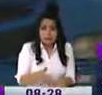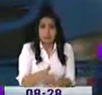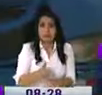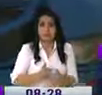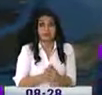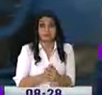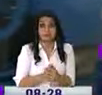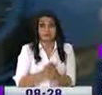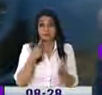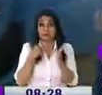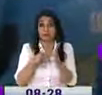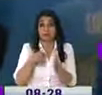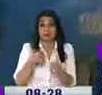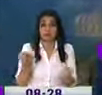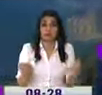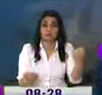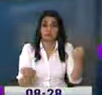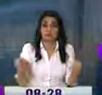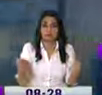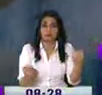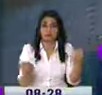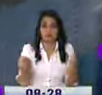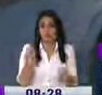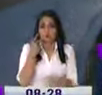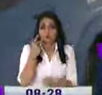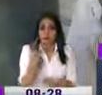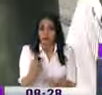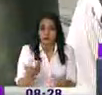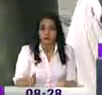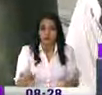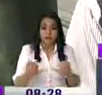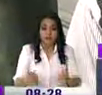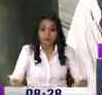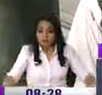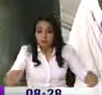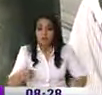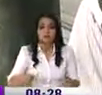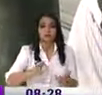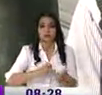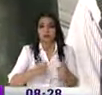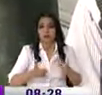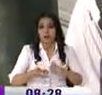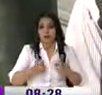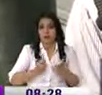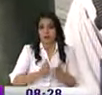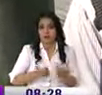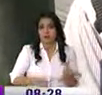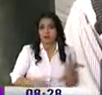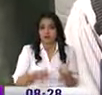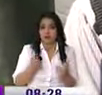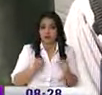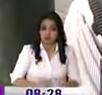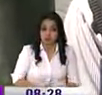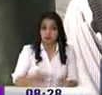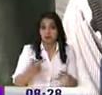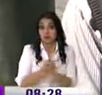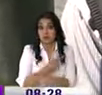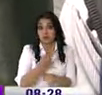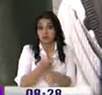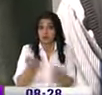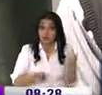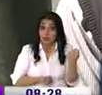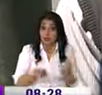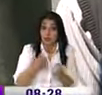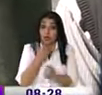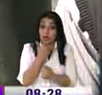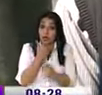cuando uno está conduciendo carro, no se ve. Entonces ahí tenemos el problema de que podría suceder algo con el vehículo o